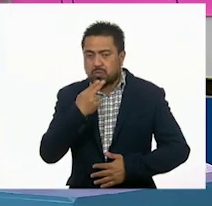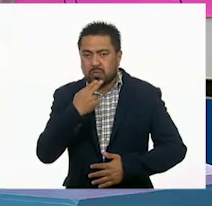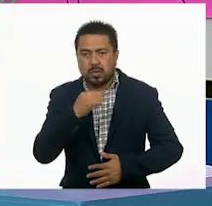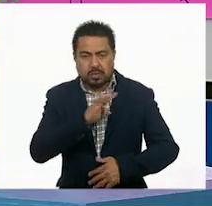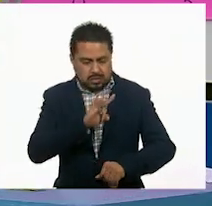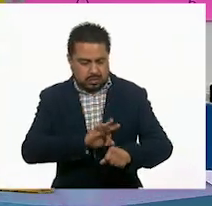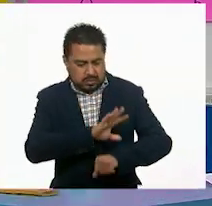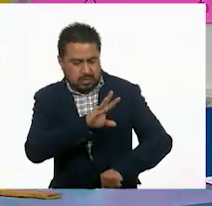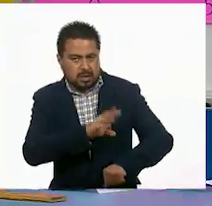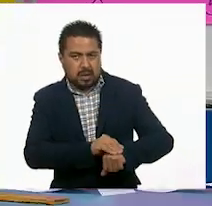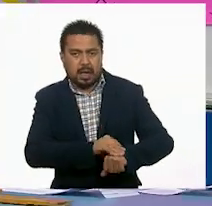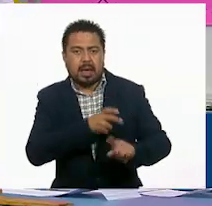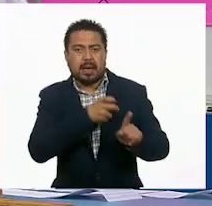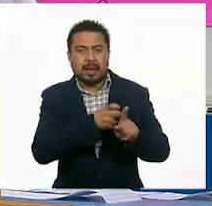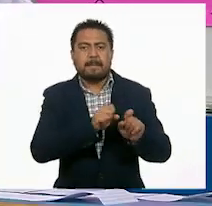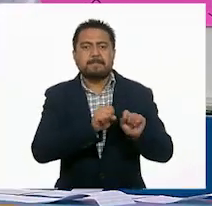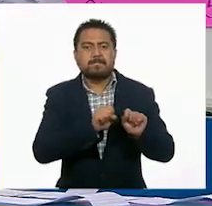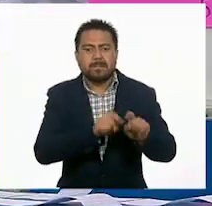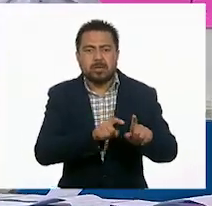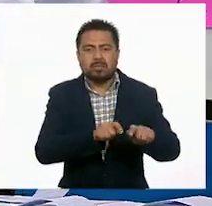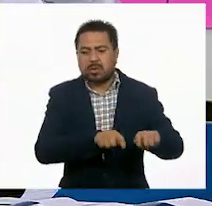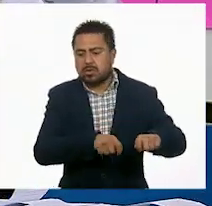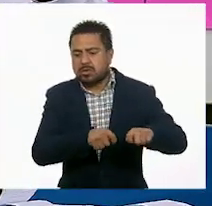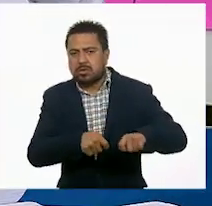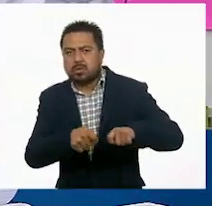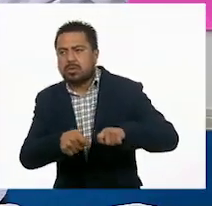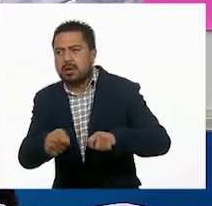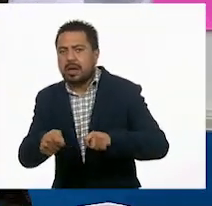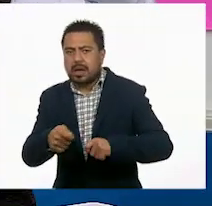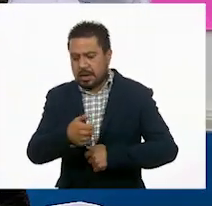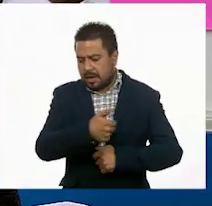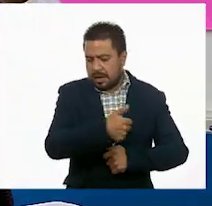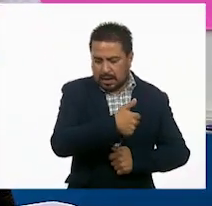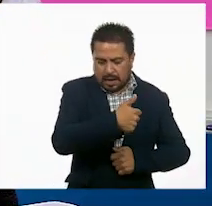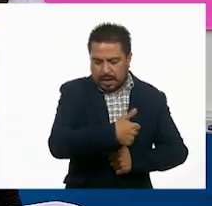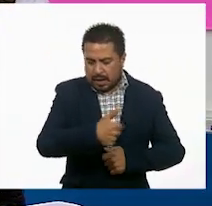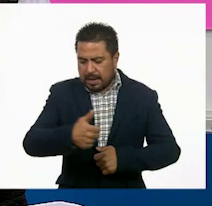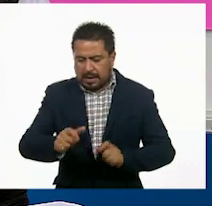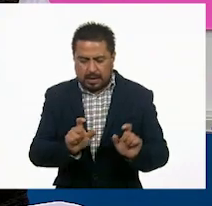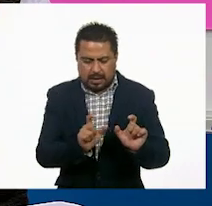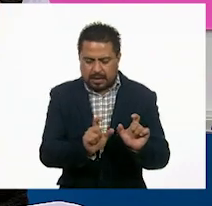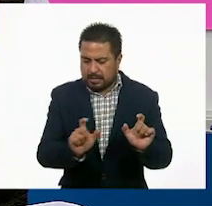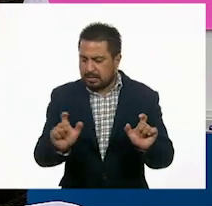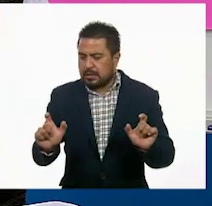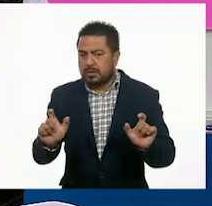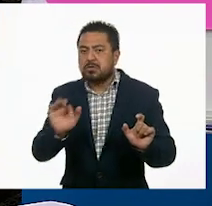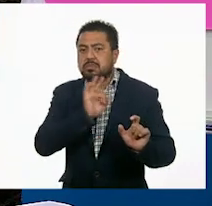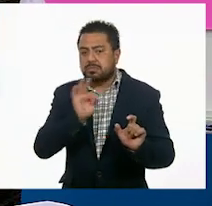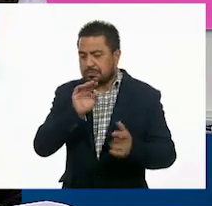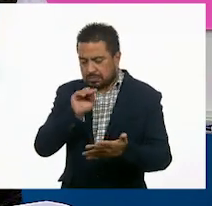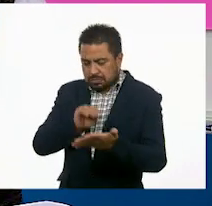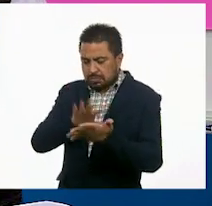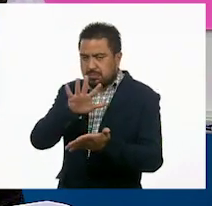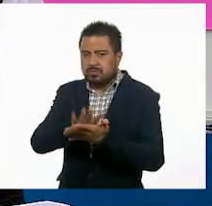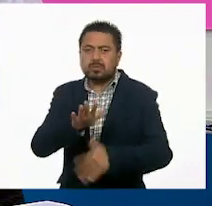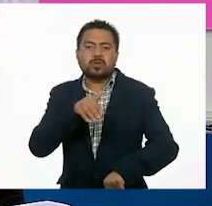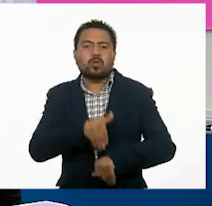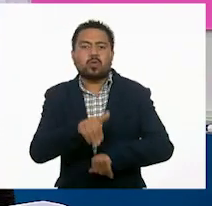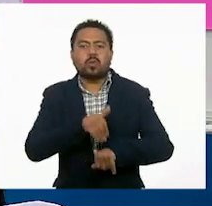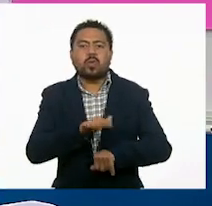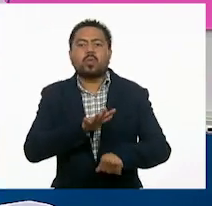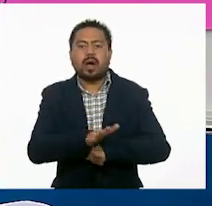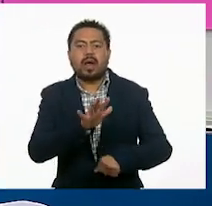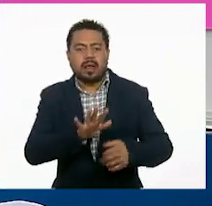me permita repetir o iterar cada segmento para poder establecer qué número